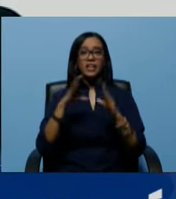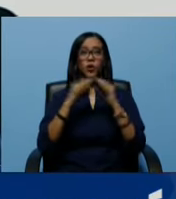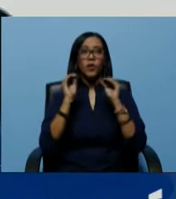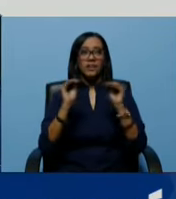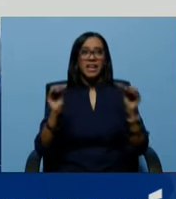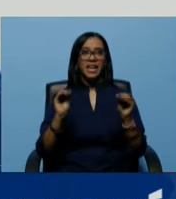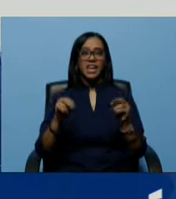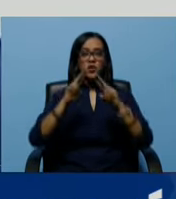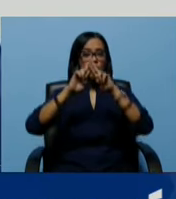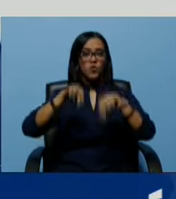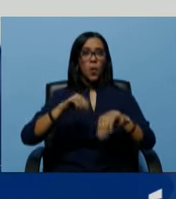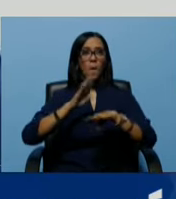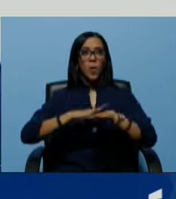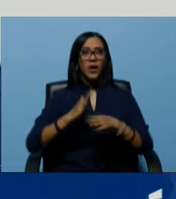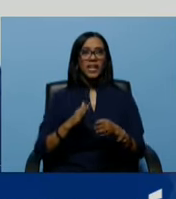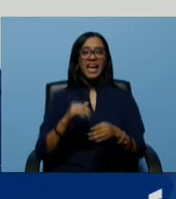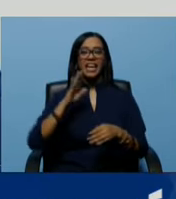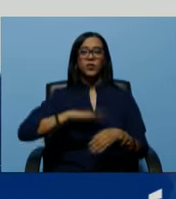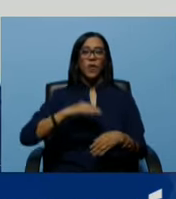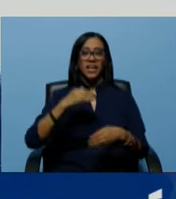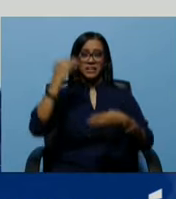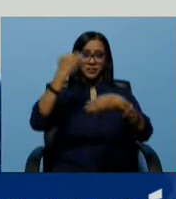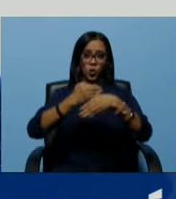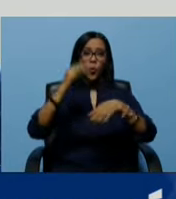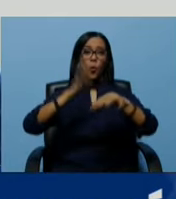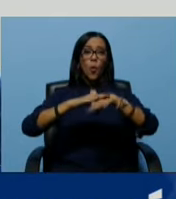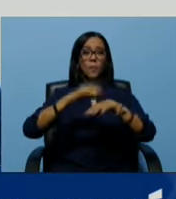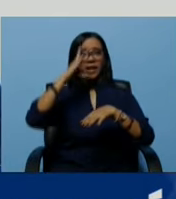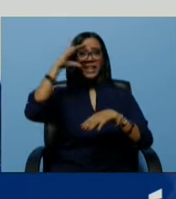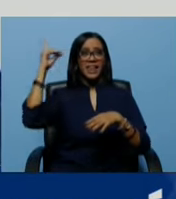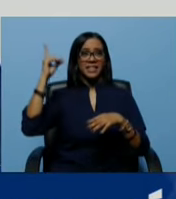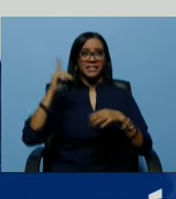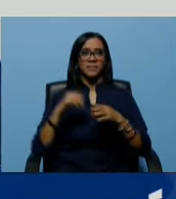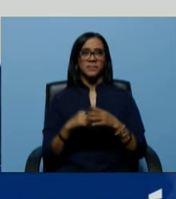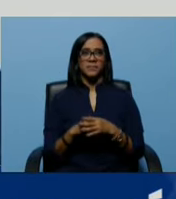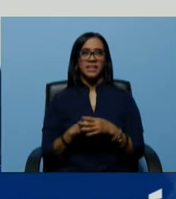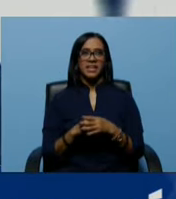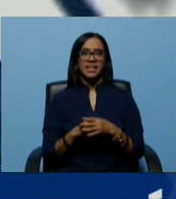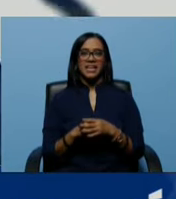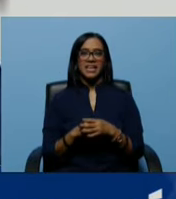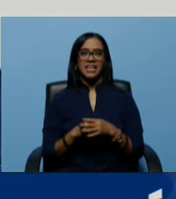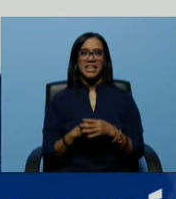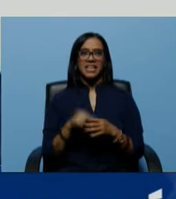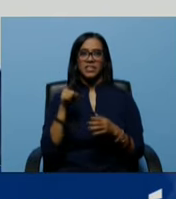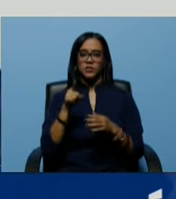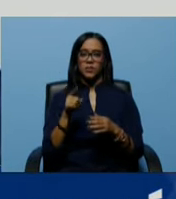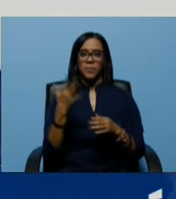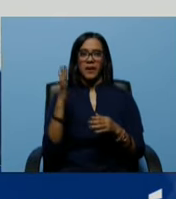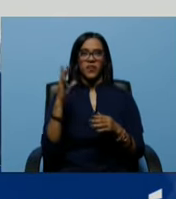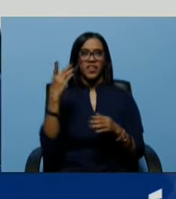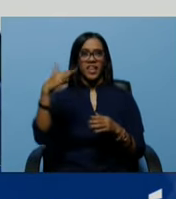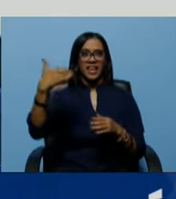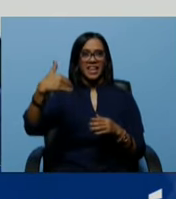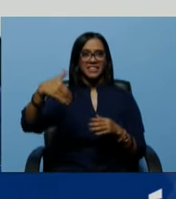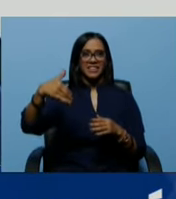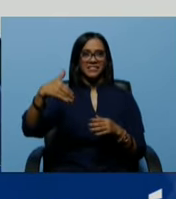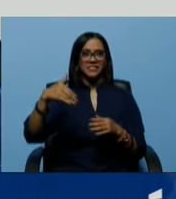es nulo porque estoy bajo coacción de Delcy Rodríguez y de su mano derecha, mira.